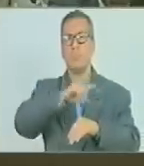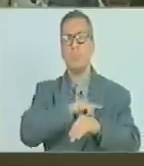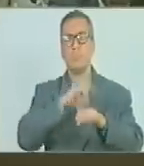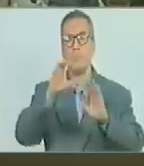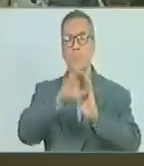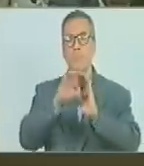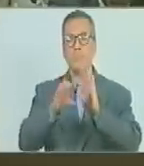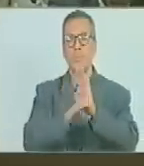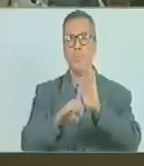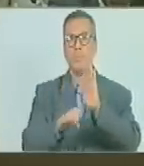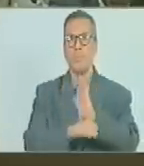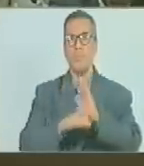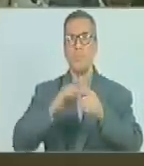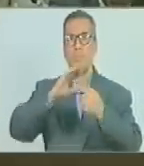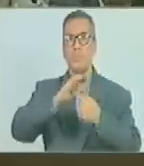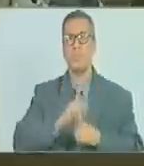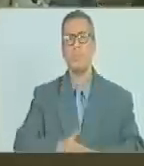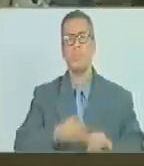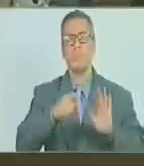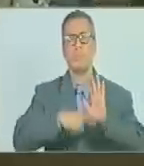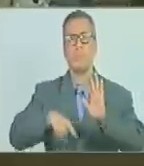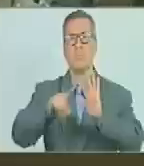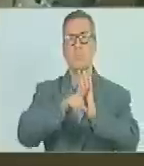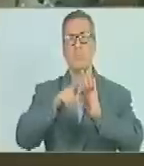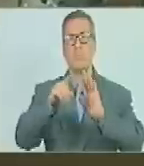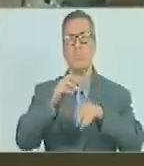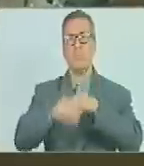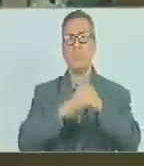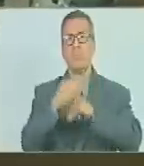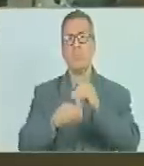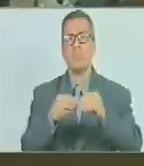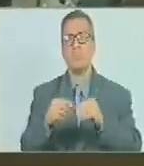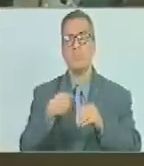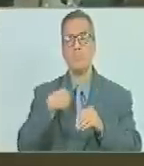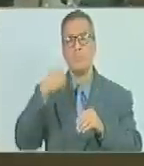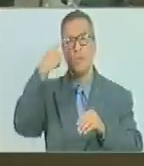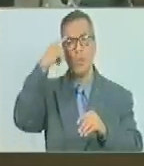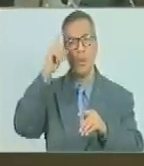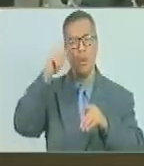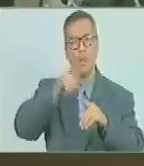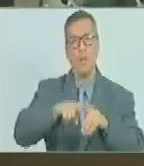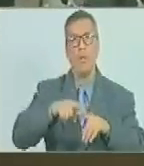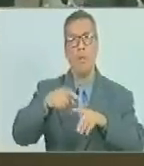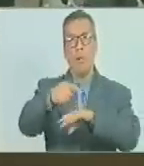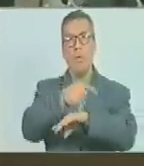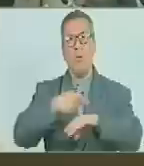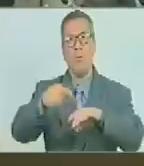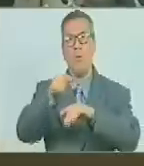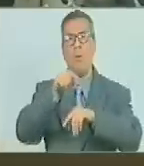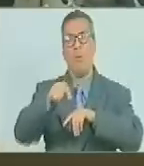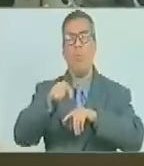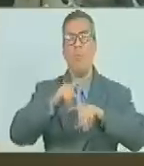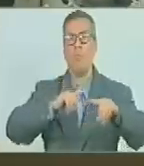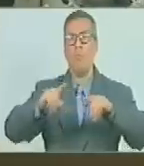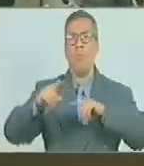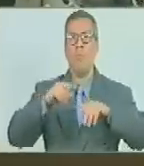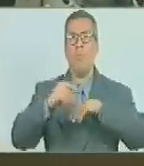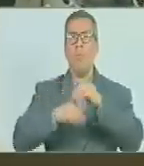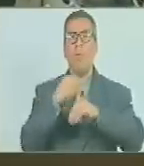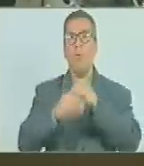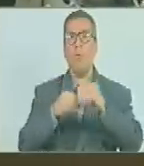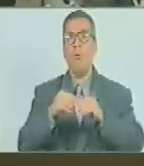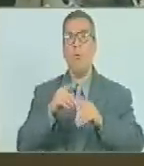constitución? Para generar las condiciones subjetivas de gobernar este país cumpliendo